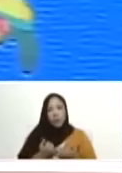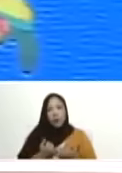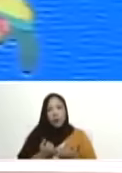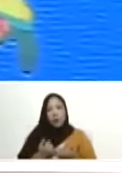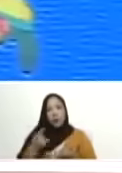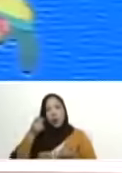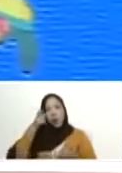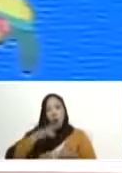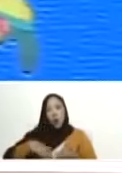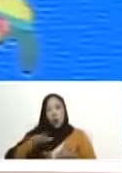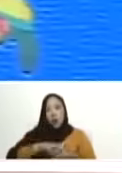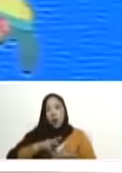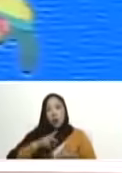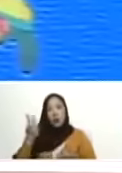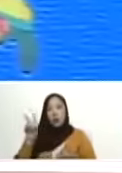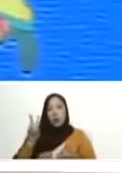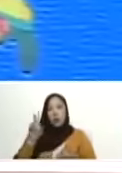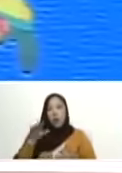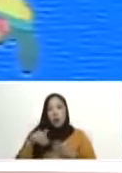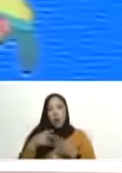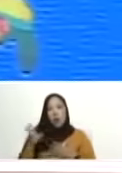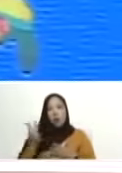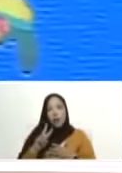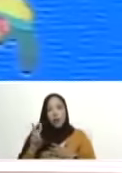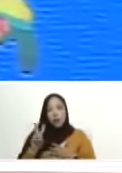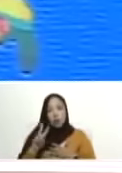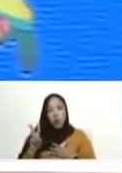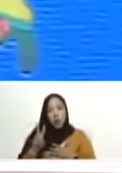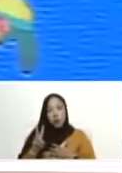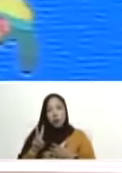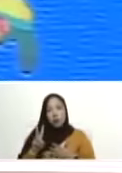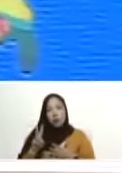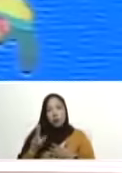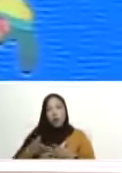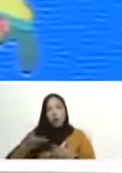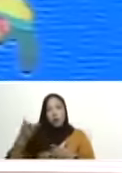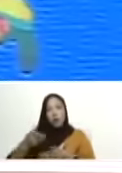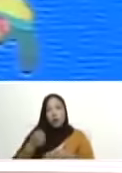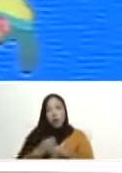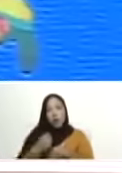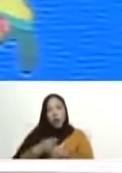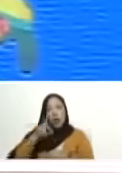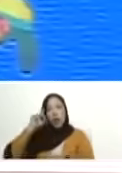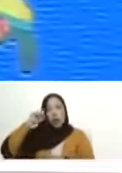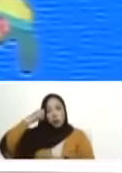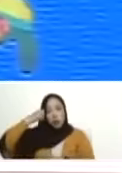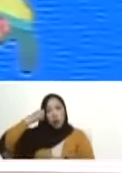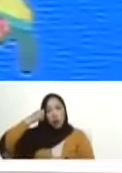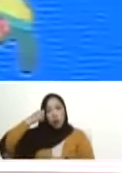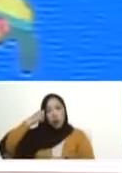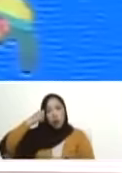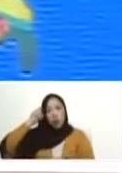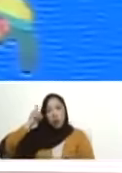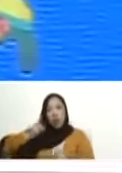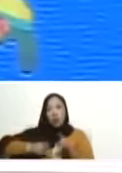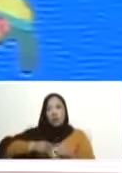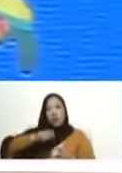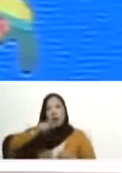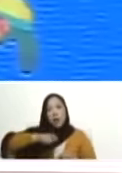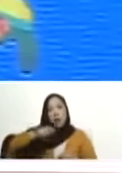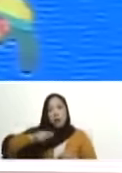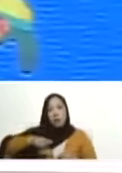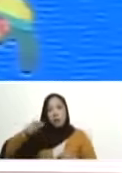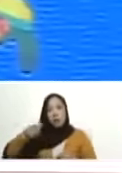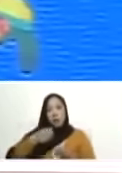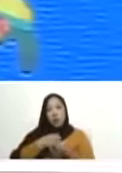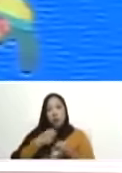la Constitución de la República Bolivariana de Venezuela. Y es importante recordarlo, porque hay algunas personas y algunos sectores